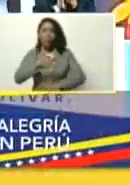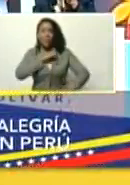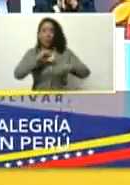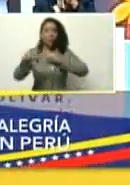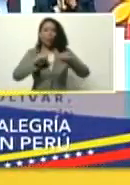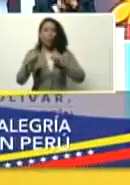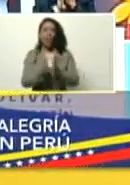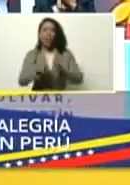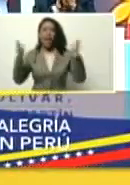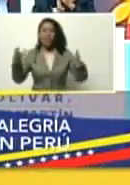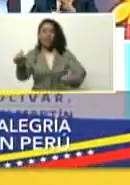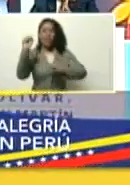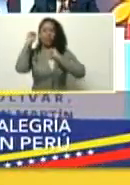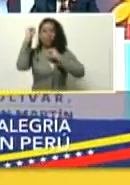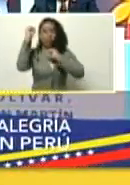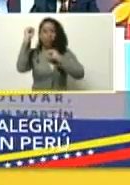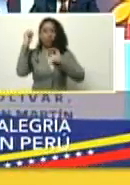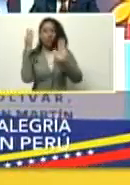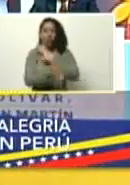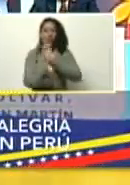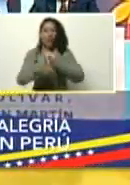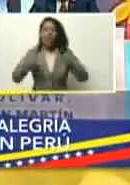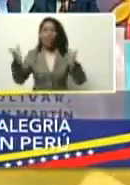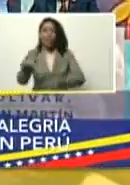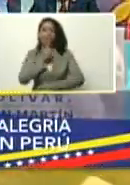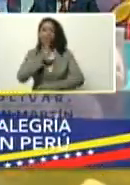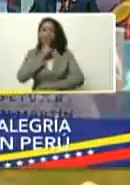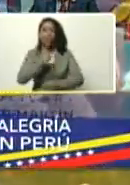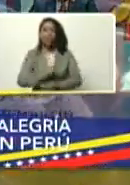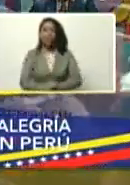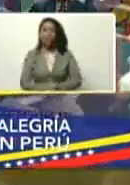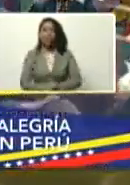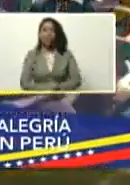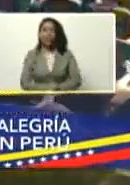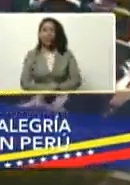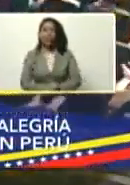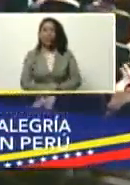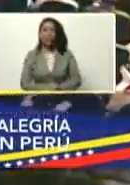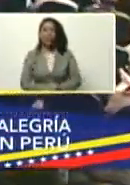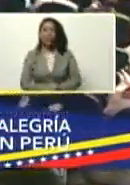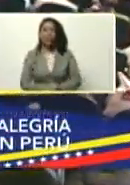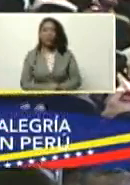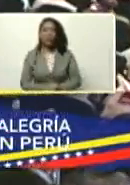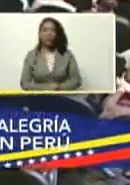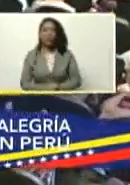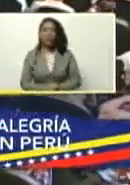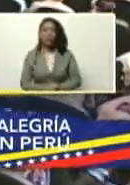hacia grandes victorias sobre grandes dificultades que nos toca enfrentar.